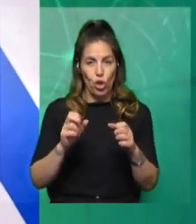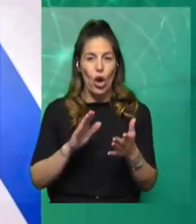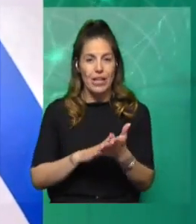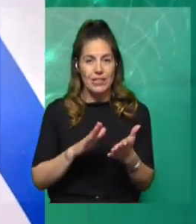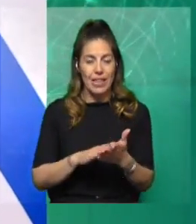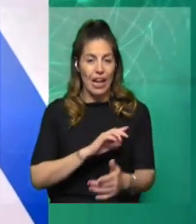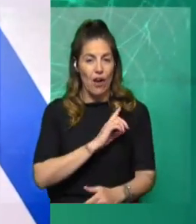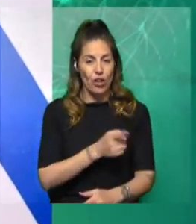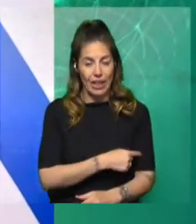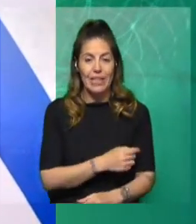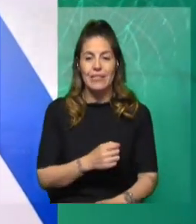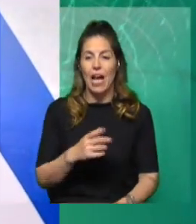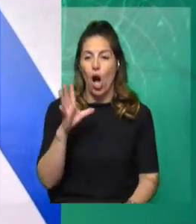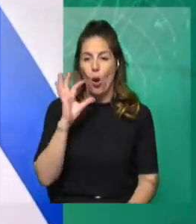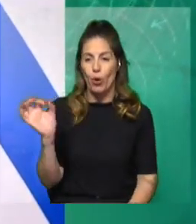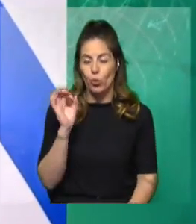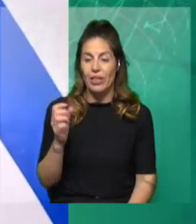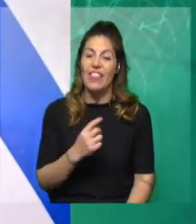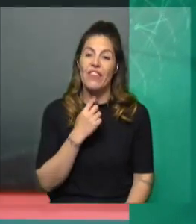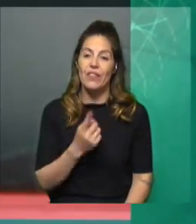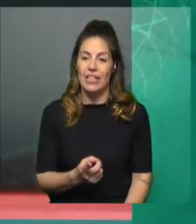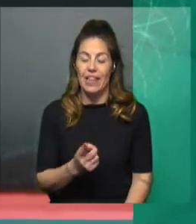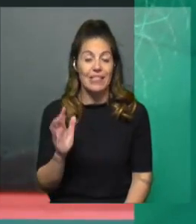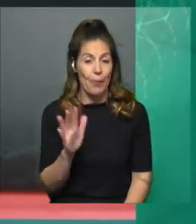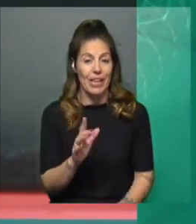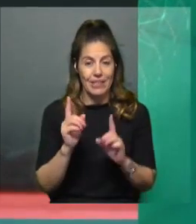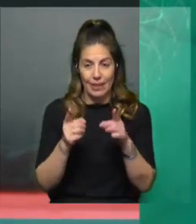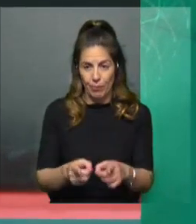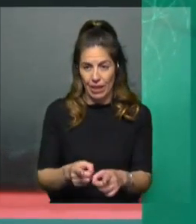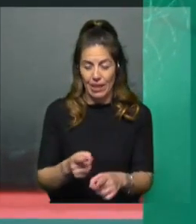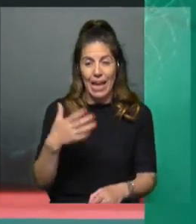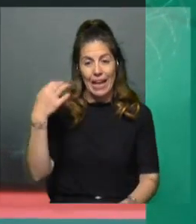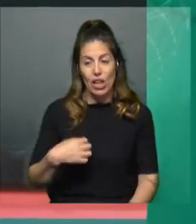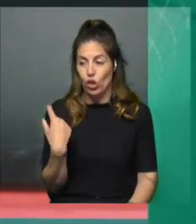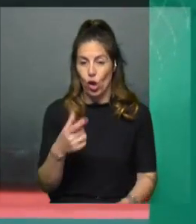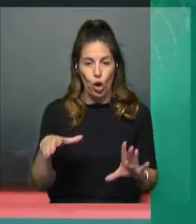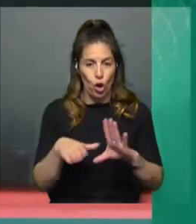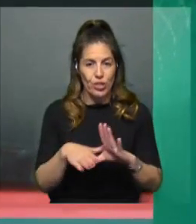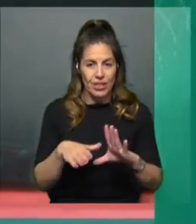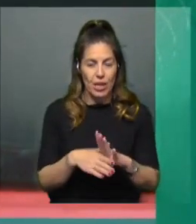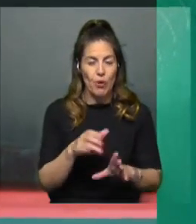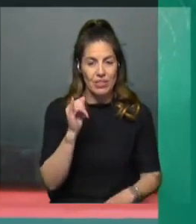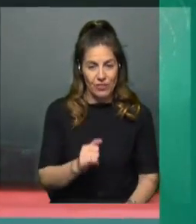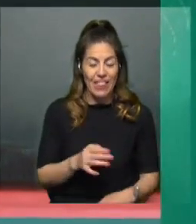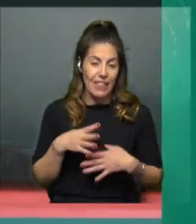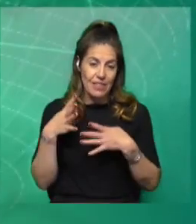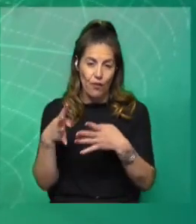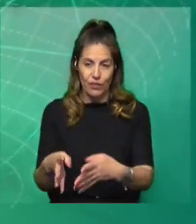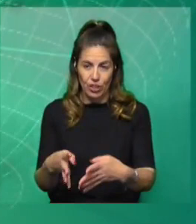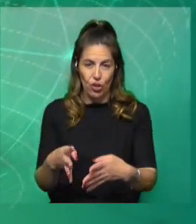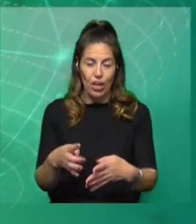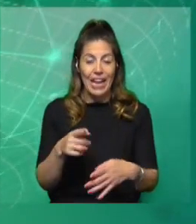fortaleza, las oportunidades, las debilidades y las amenazas. Y creo que todos coincidimos que si bien tenemos desafíos en